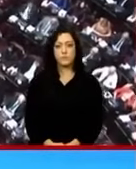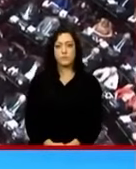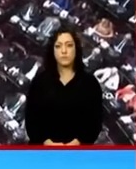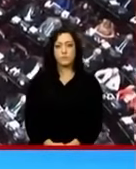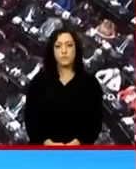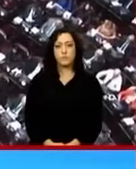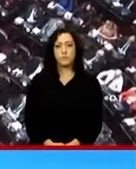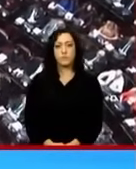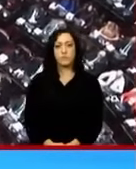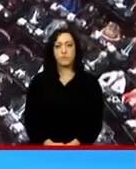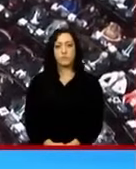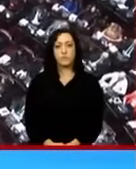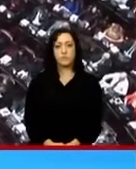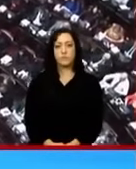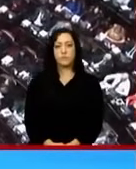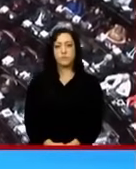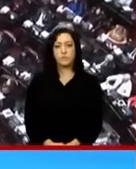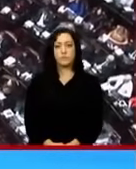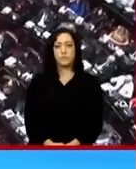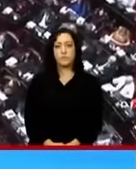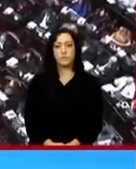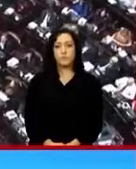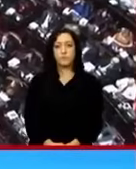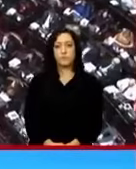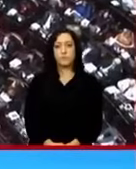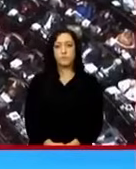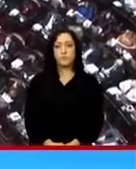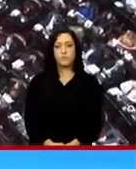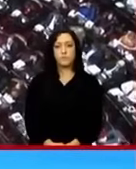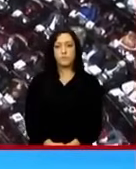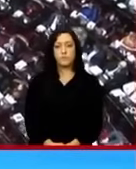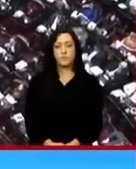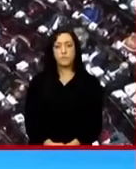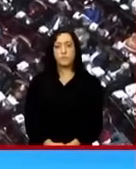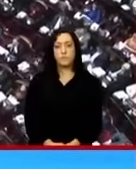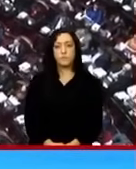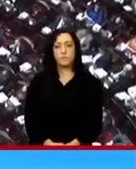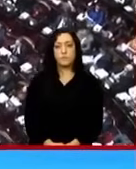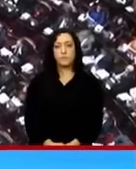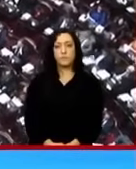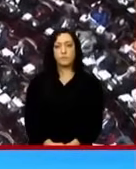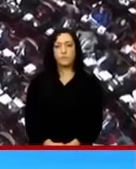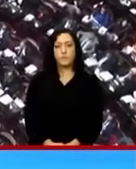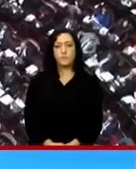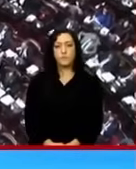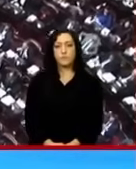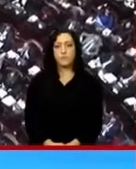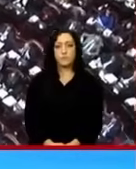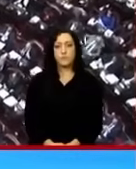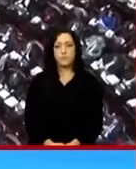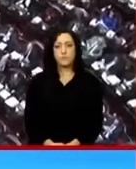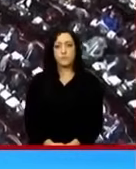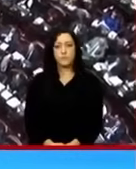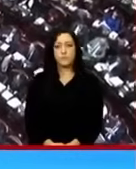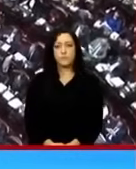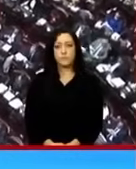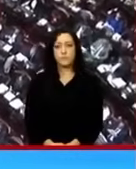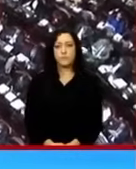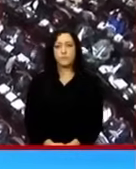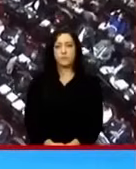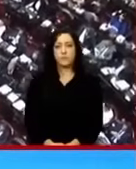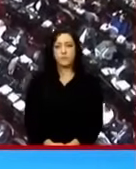tiene una buena casa, pero con la mía. 45 años. Seguro. 45